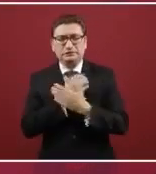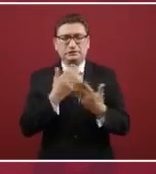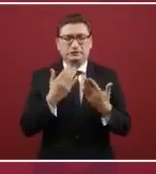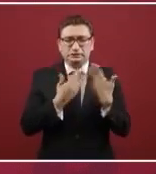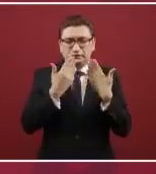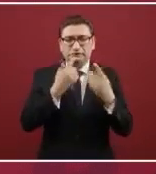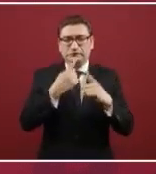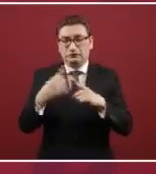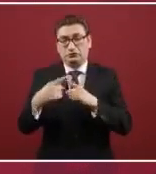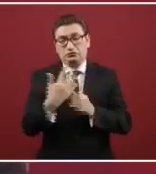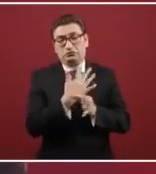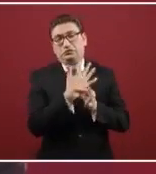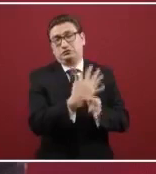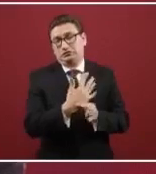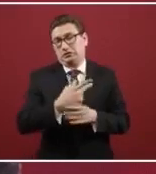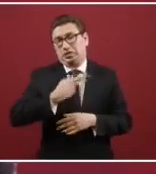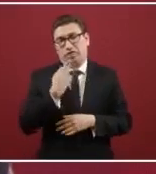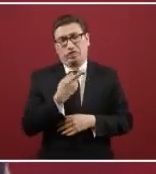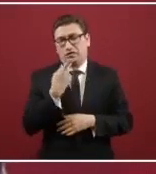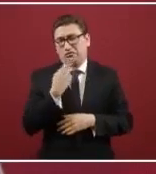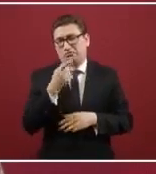a decir y a repetir.